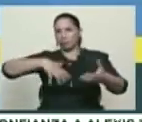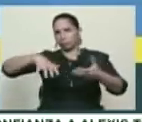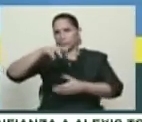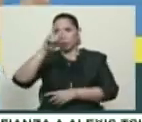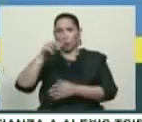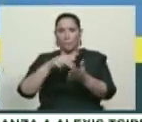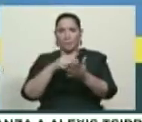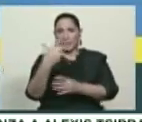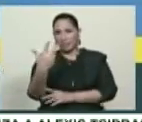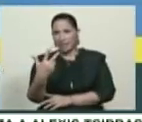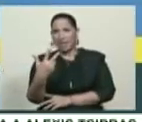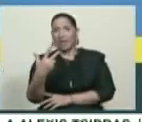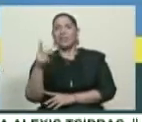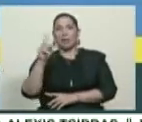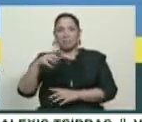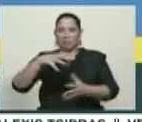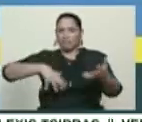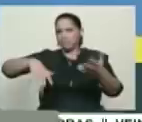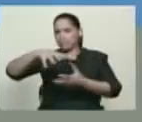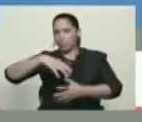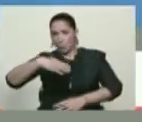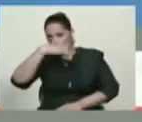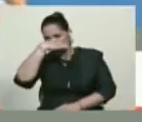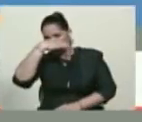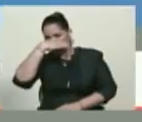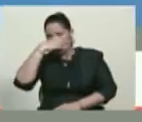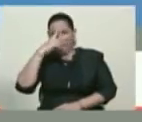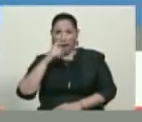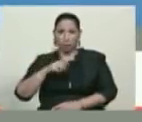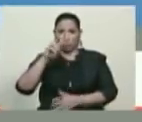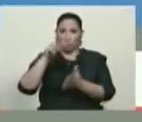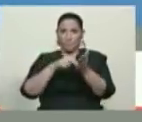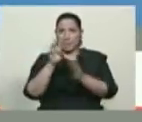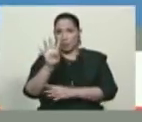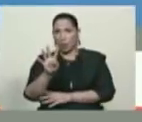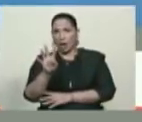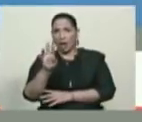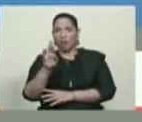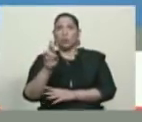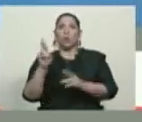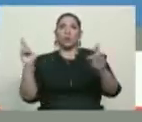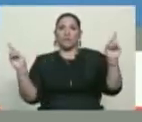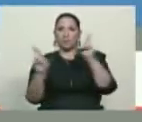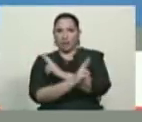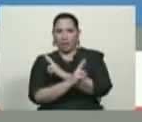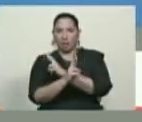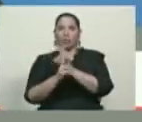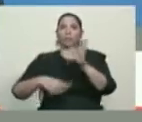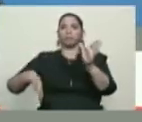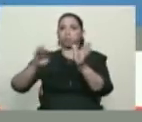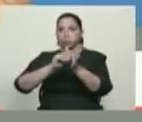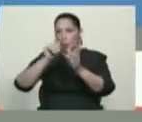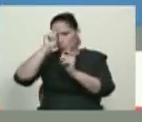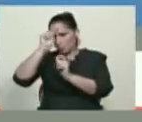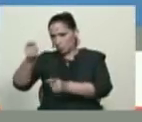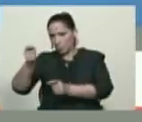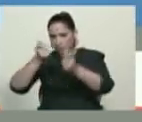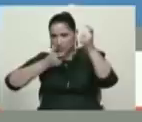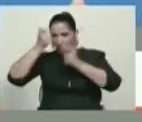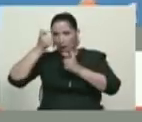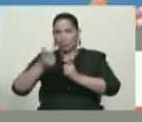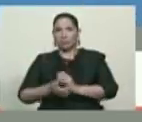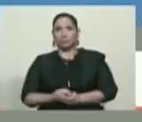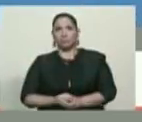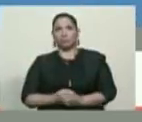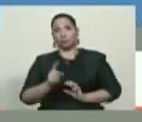2002-2003, las guarimbas, el terrorismo del año 2004, referendos para ratificar al comandante Chávez. Luego,